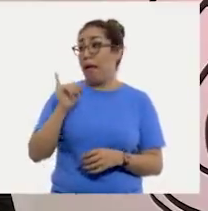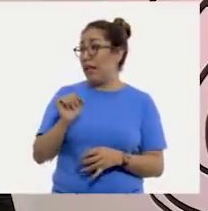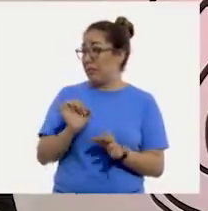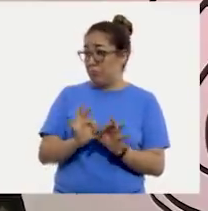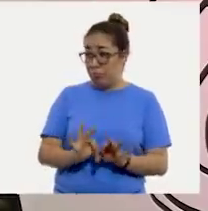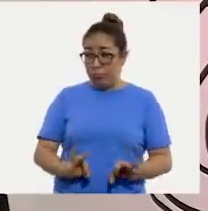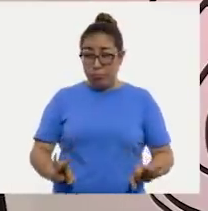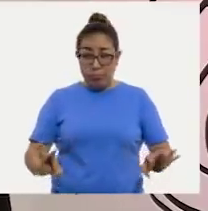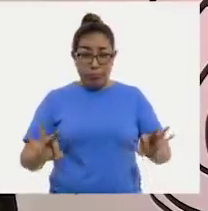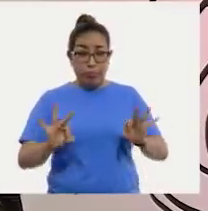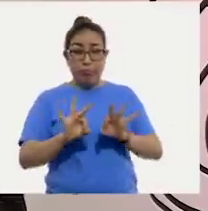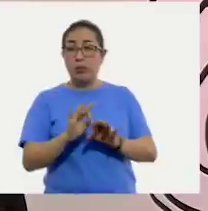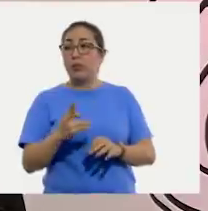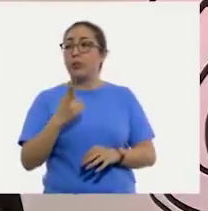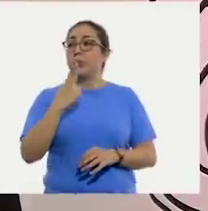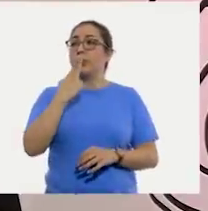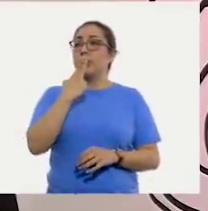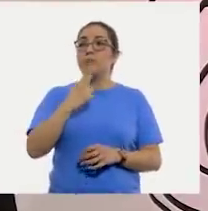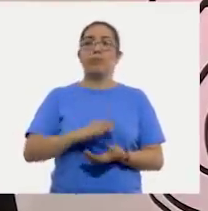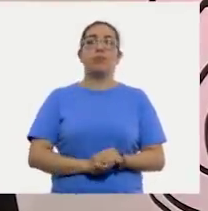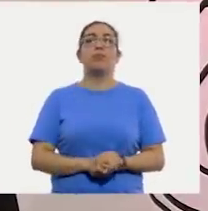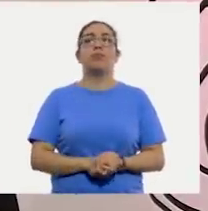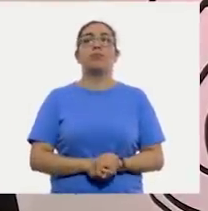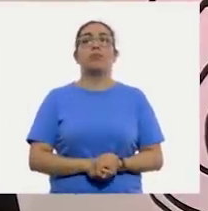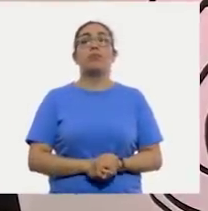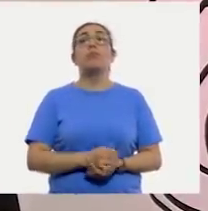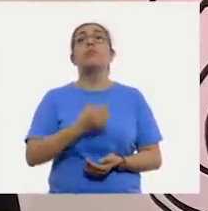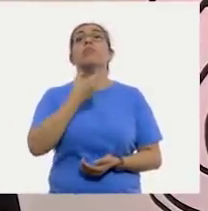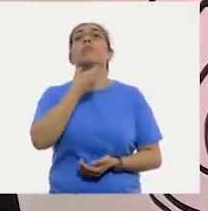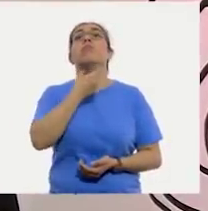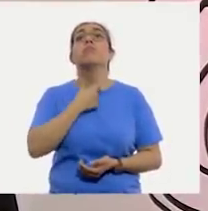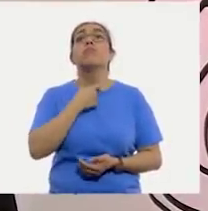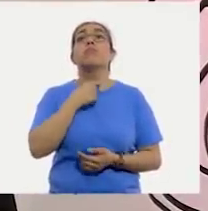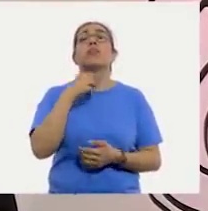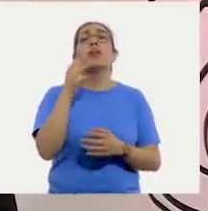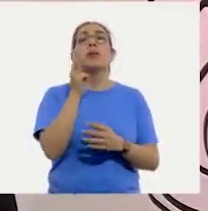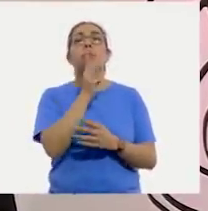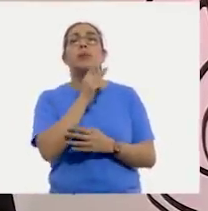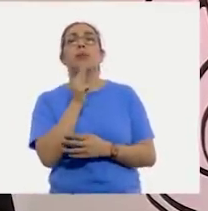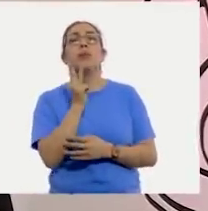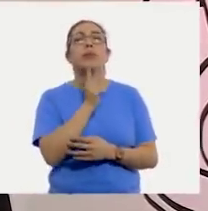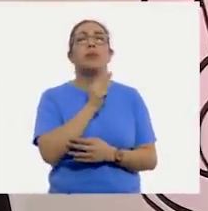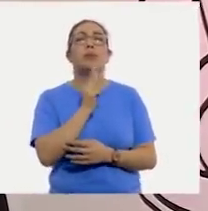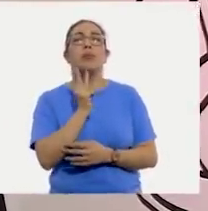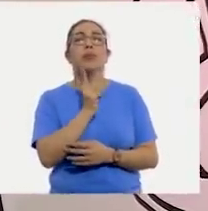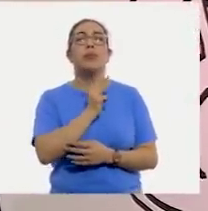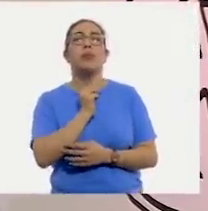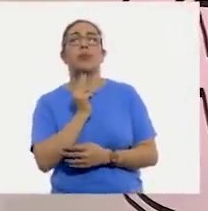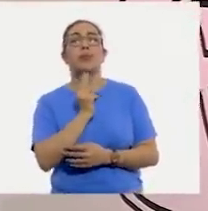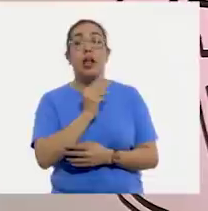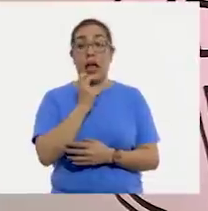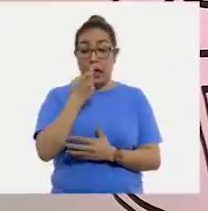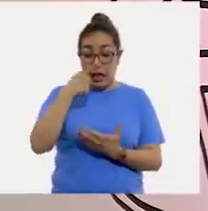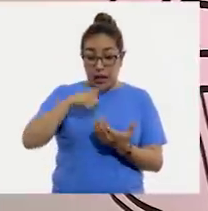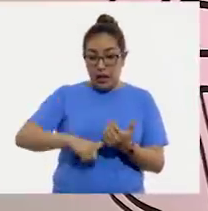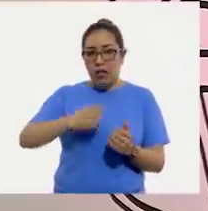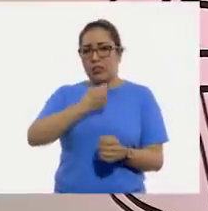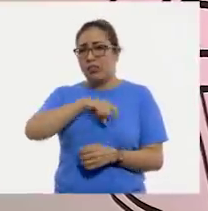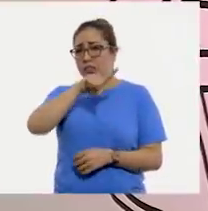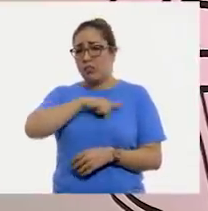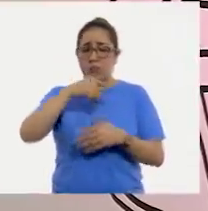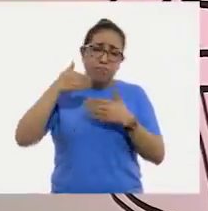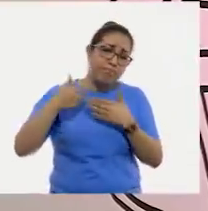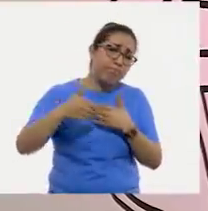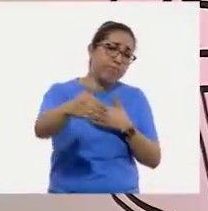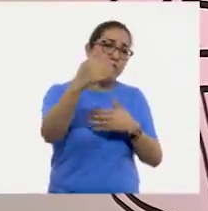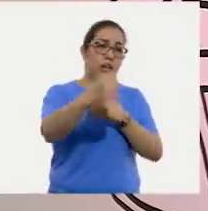un cantante le garantiza la salud vocal, o sea, que sus cuerdas y que todo su sistema se quede saludable por muchos años. A un